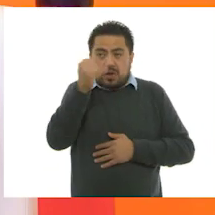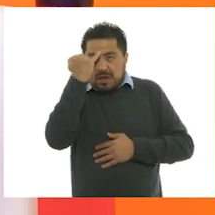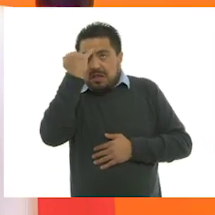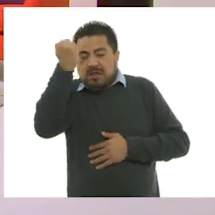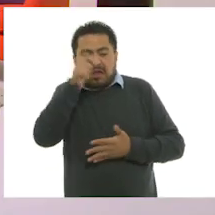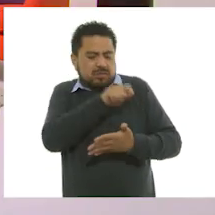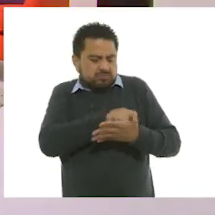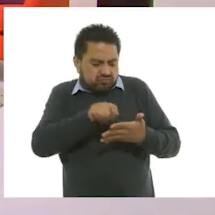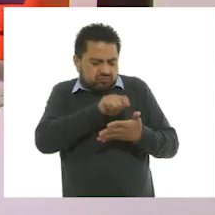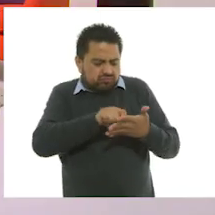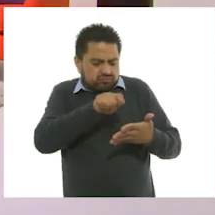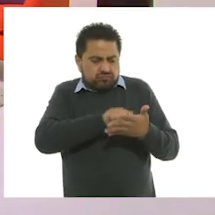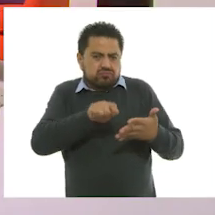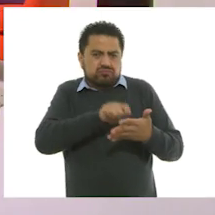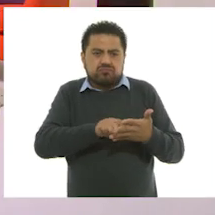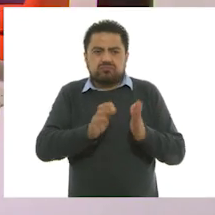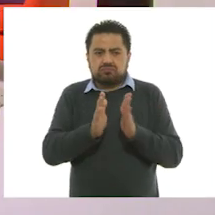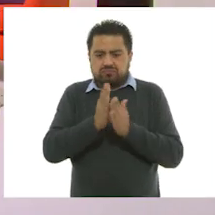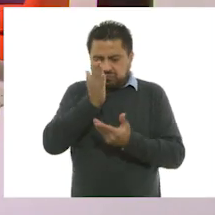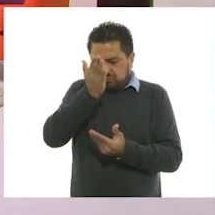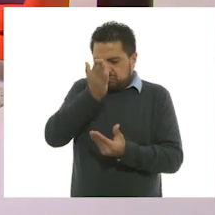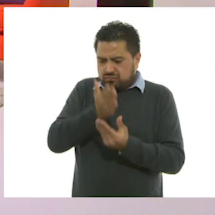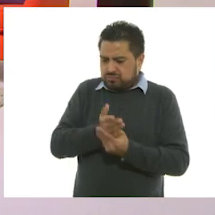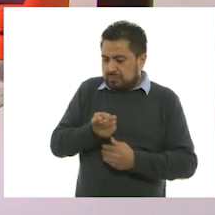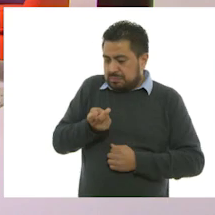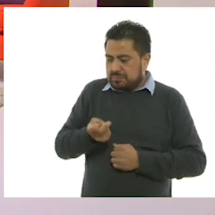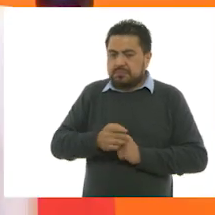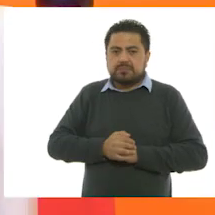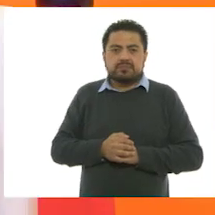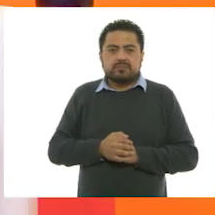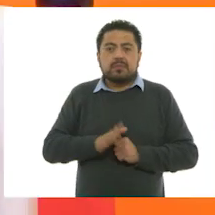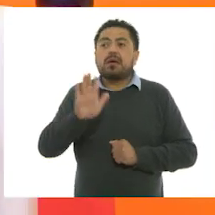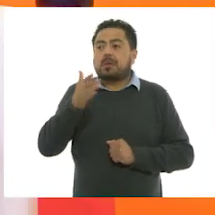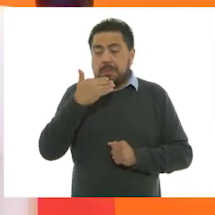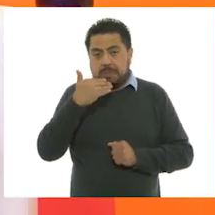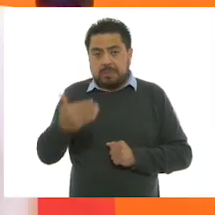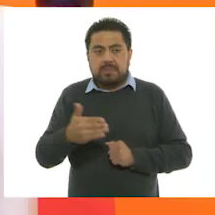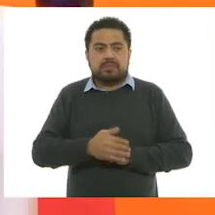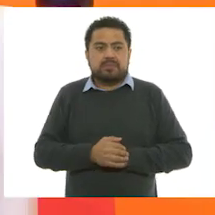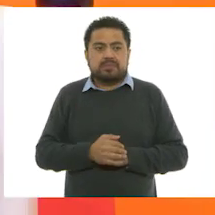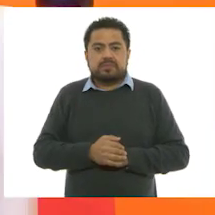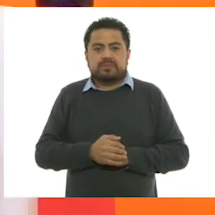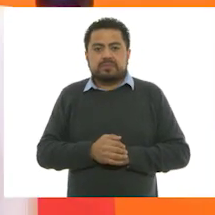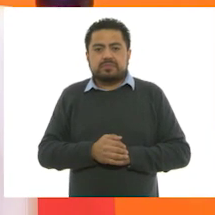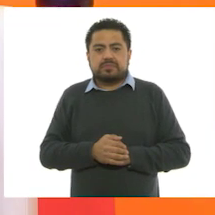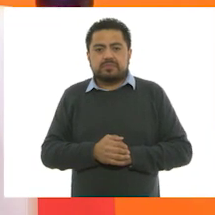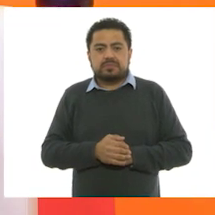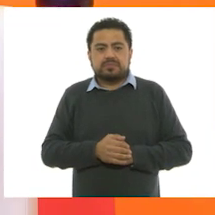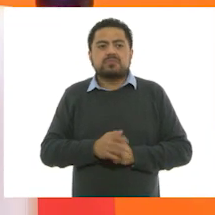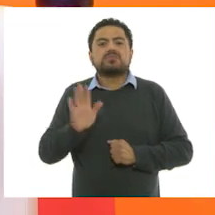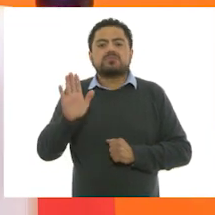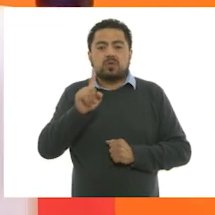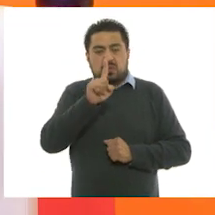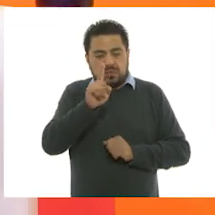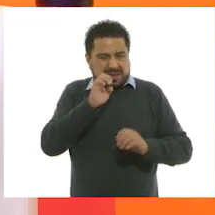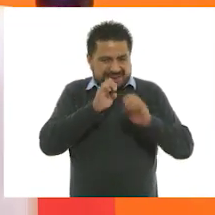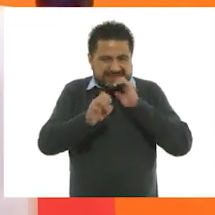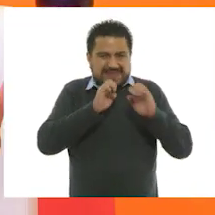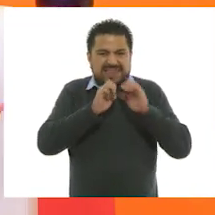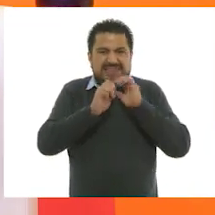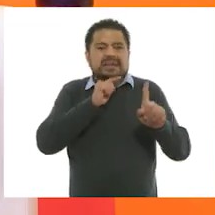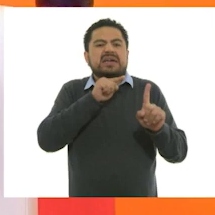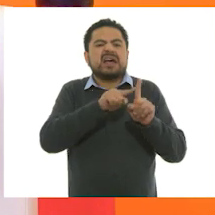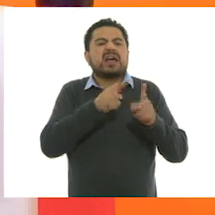iré escribiendo en este rotafolio. Muy bien. Bueno, una entrevista es